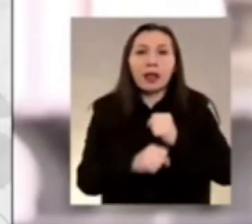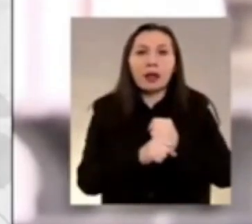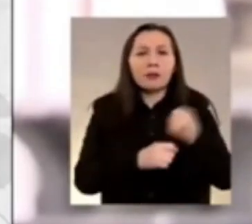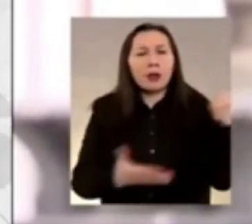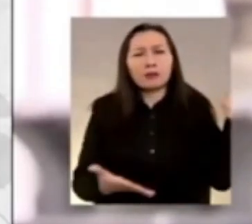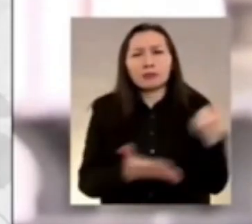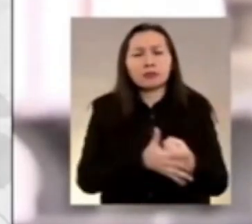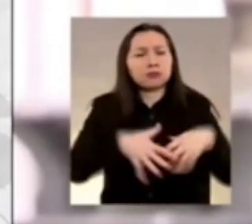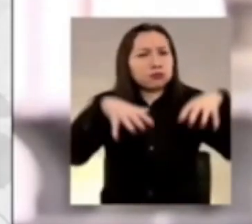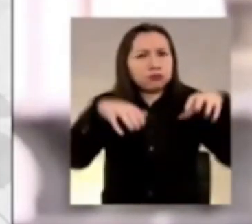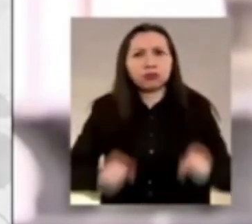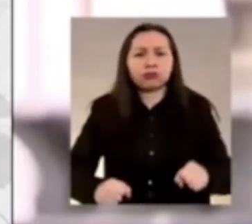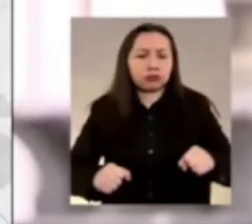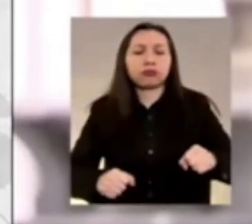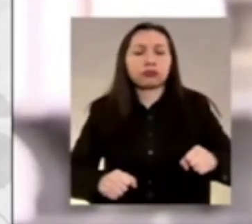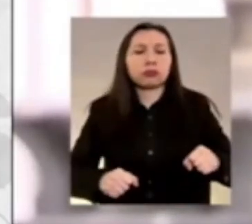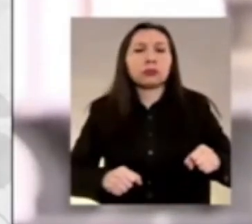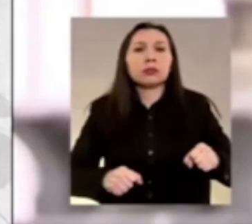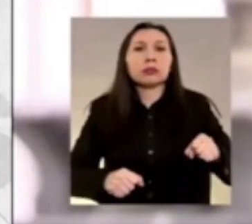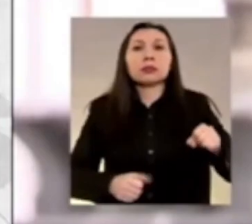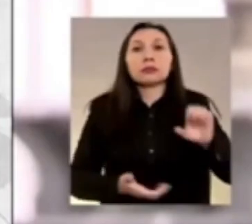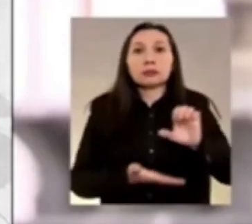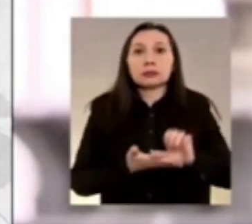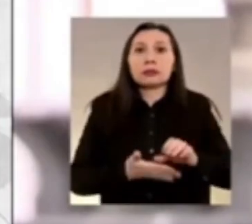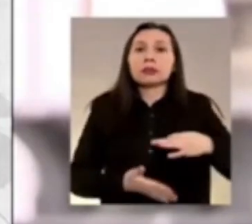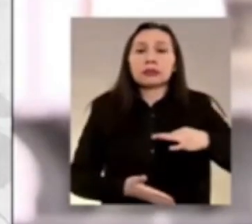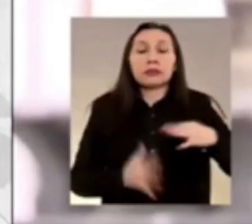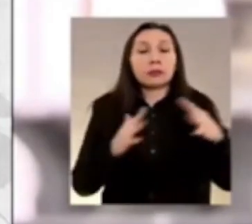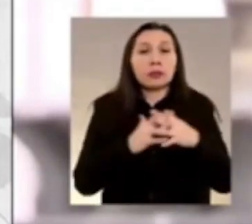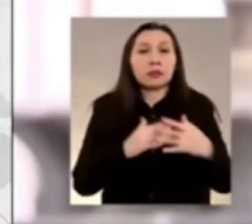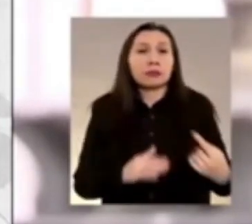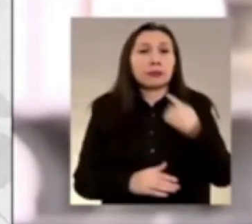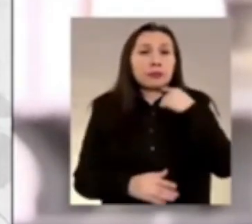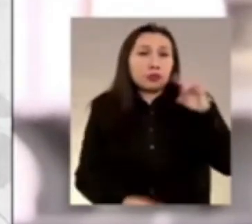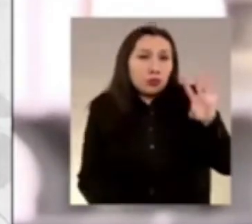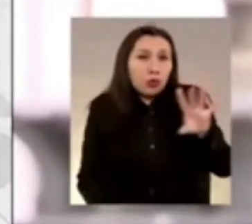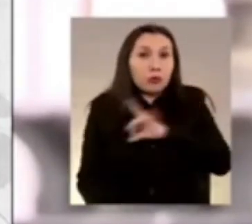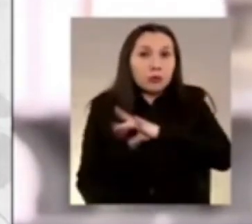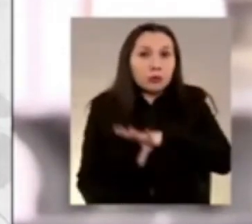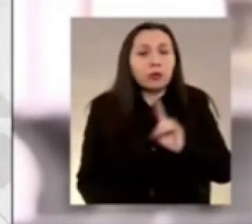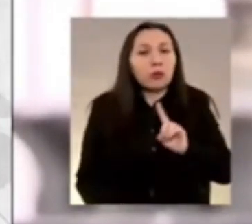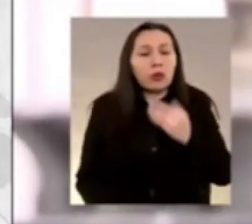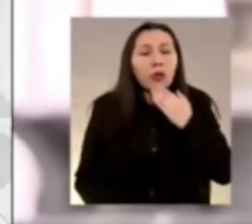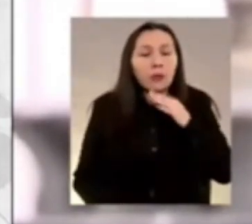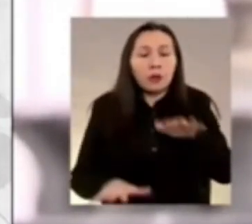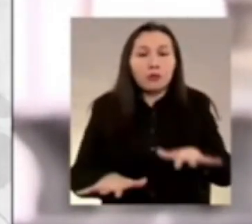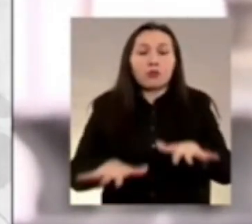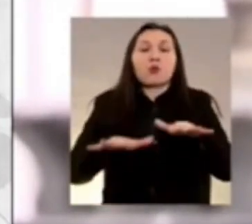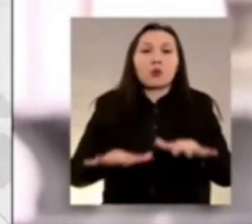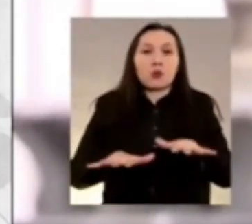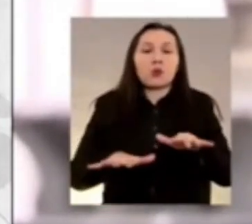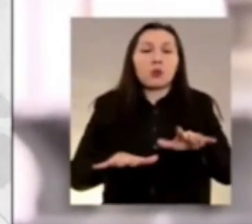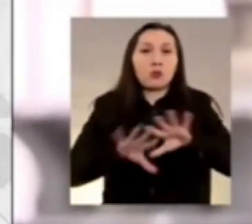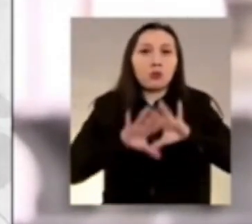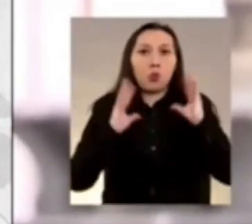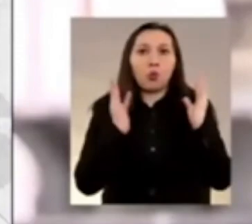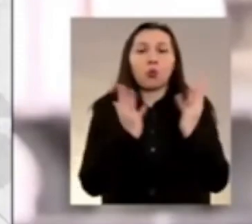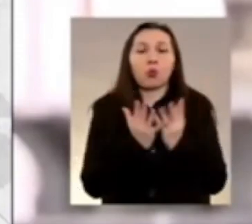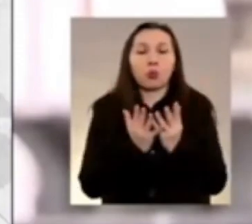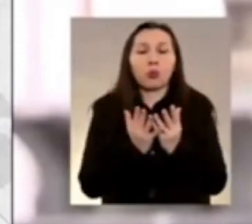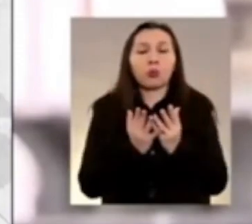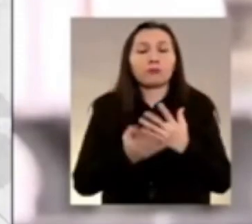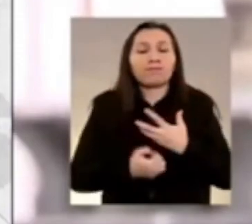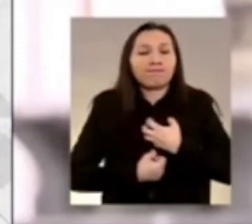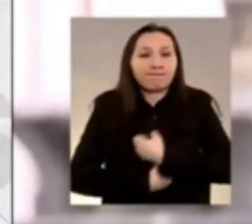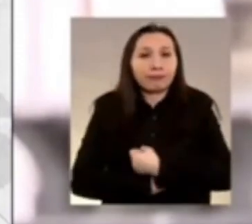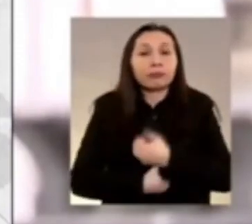del golpe civil y militar que nos afectó no solo a Chile, sino que conmovió al mundo. También